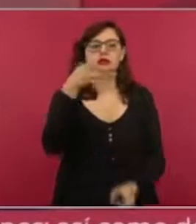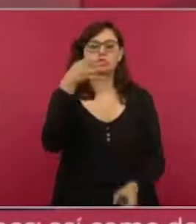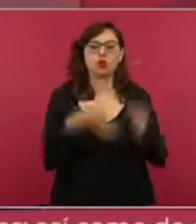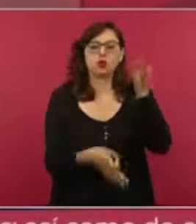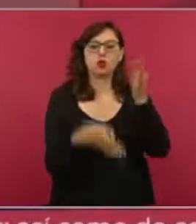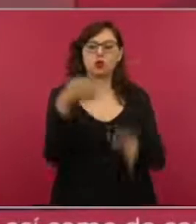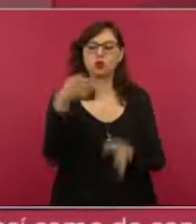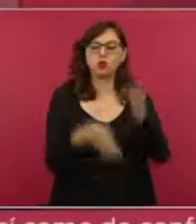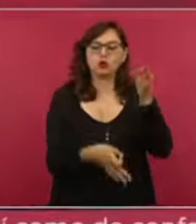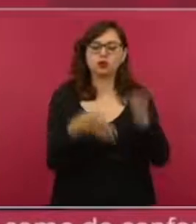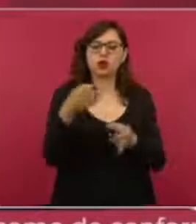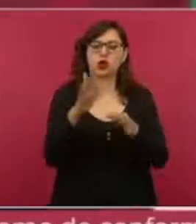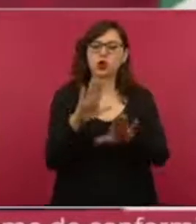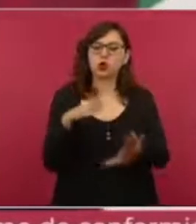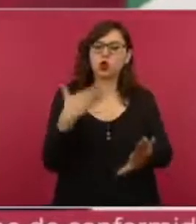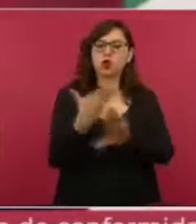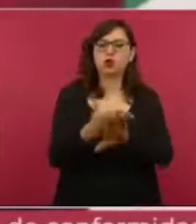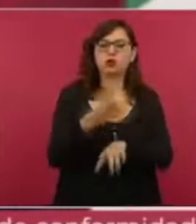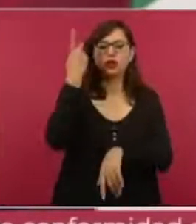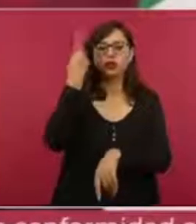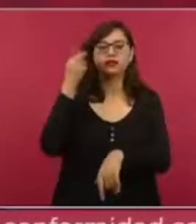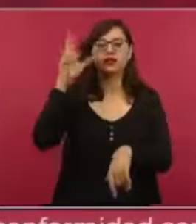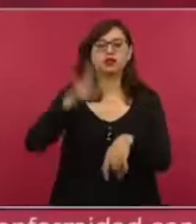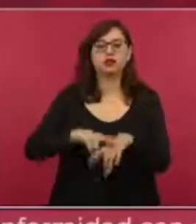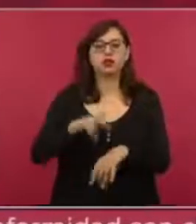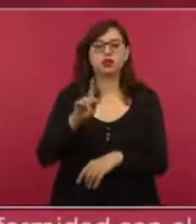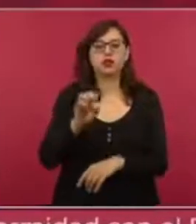en contra del director de Pemex,